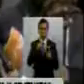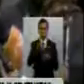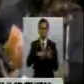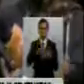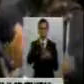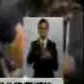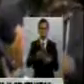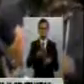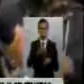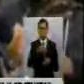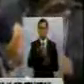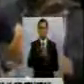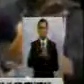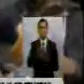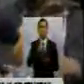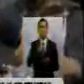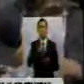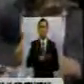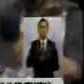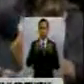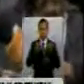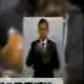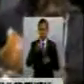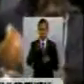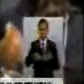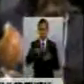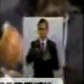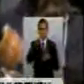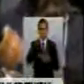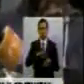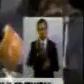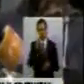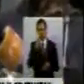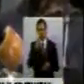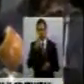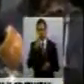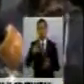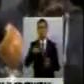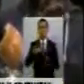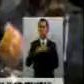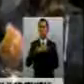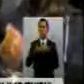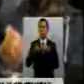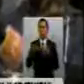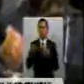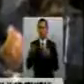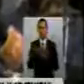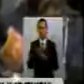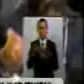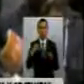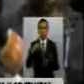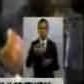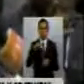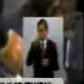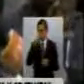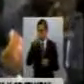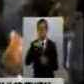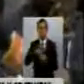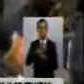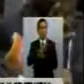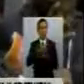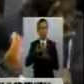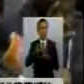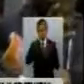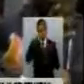elegir, ejercer su derecho ciudadano, que es votar. Vean por quién, no hemos hecho propaganda por nadie, no nos hemos involucrado en las elecciones